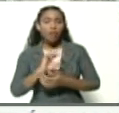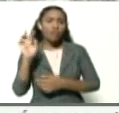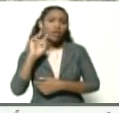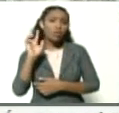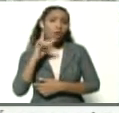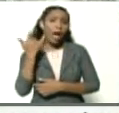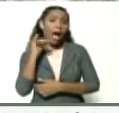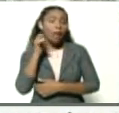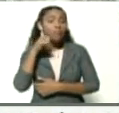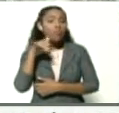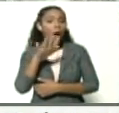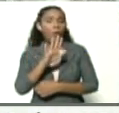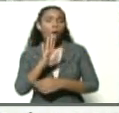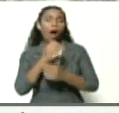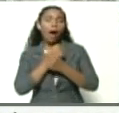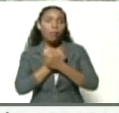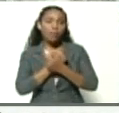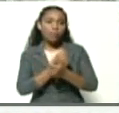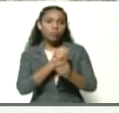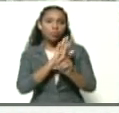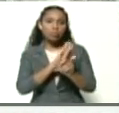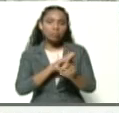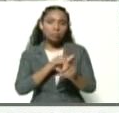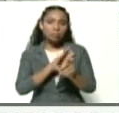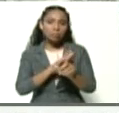Venezuela tiene un pueblo cálido, amable,